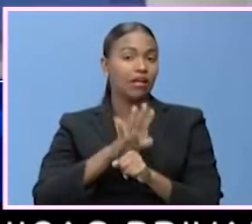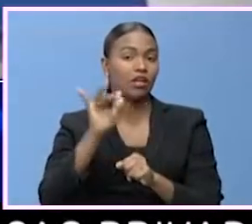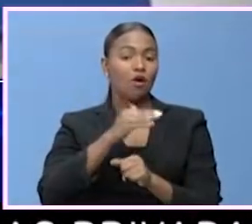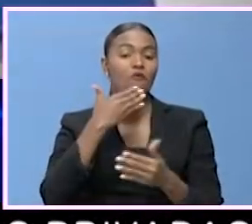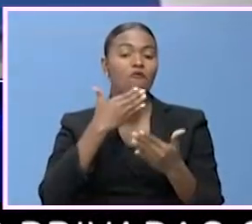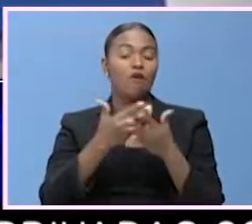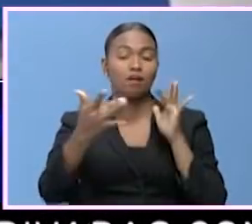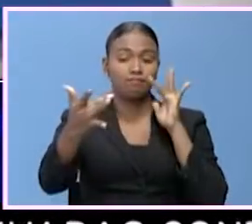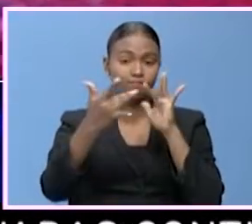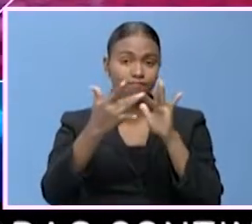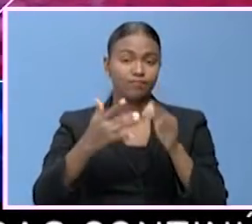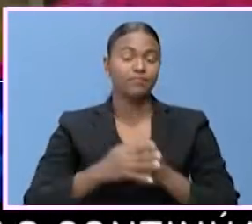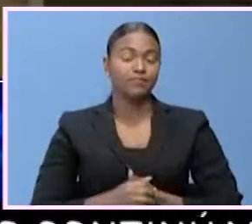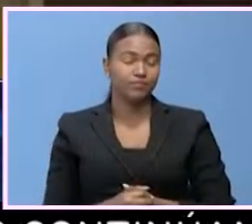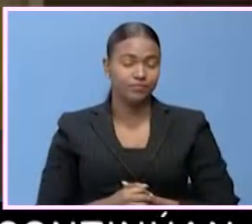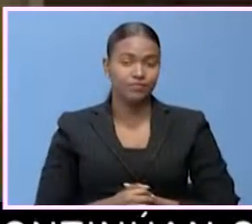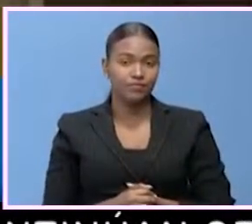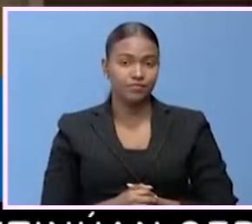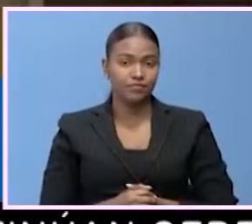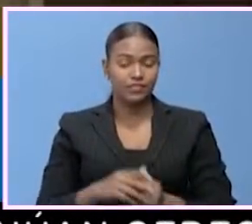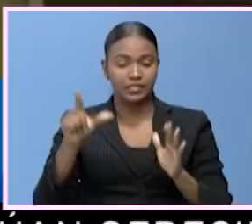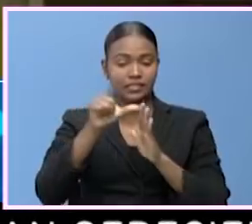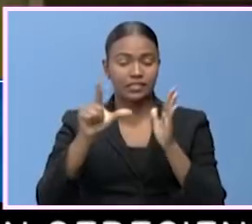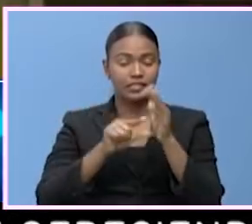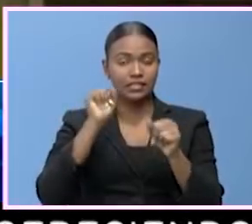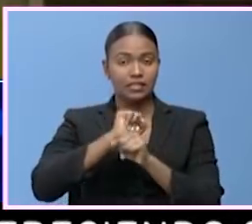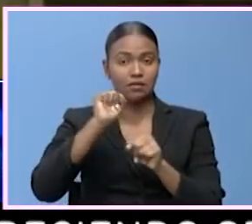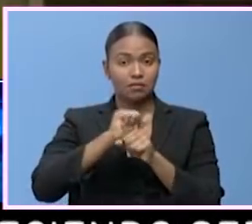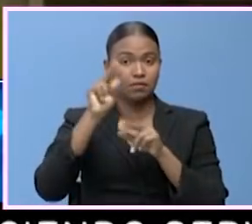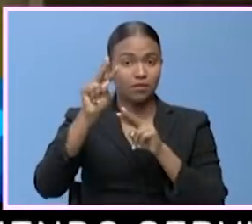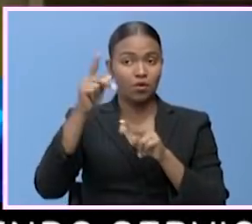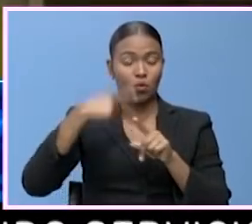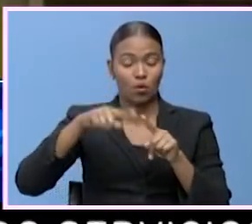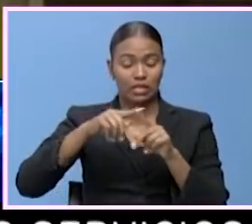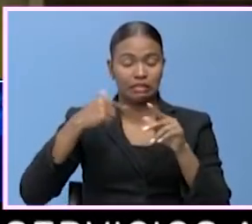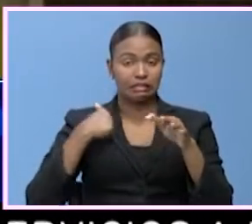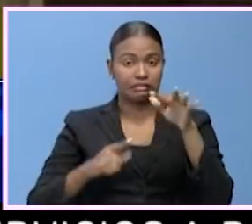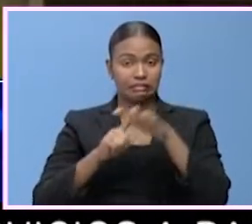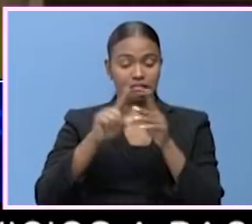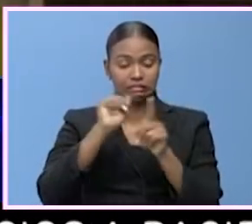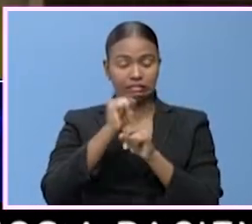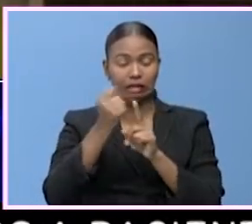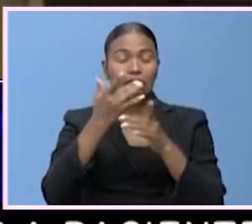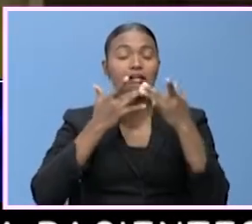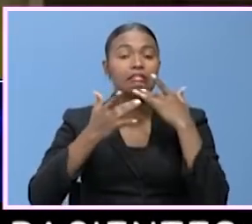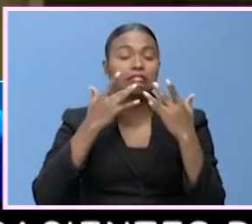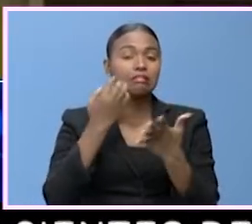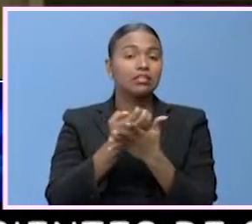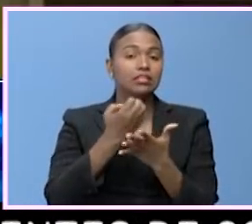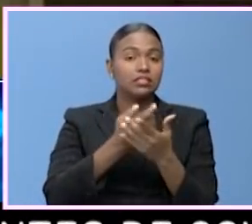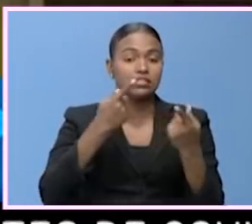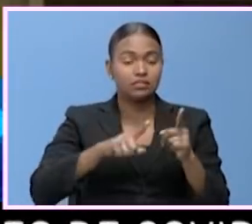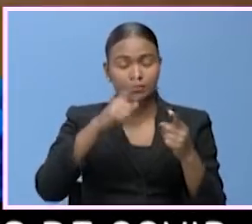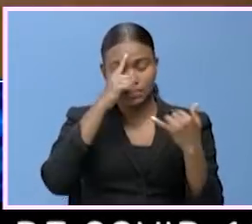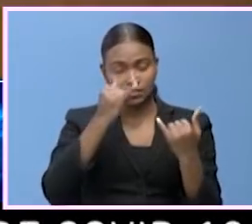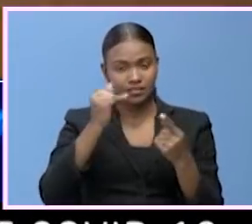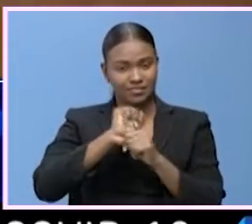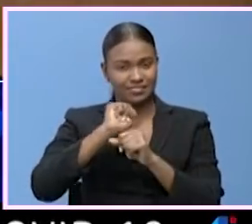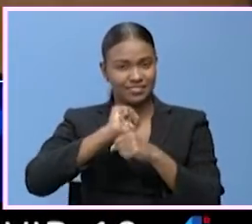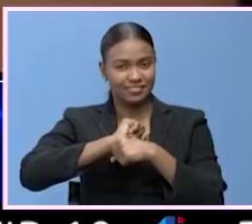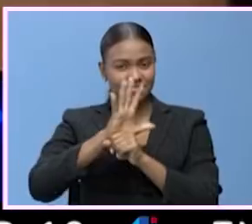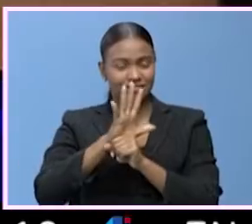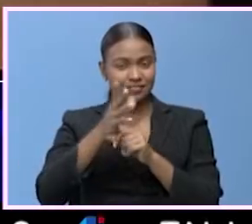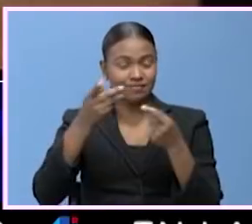buena conexión. La ley laboral prevé que cuando hay situaciones de crisis económica generada en este caso por la pandemia